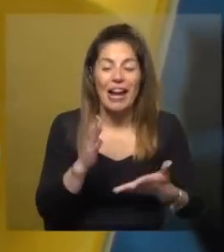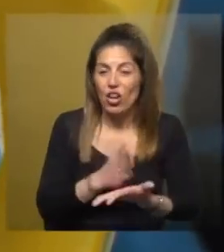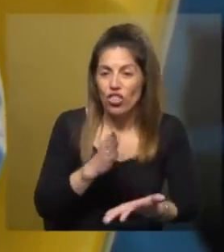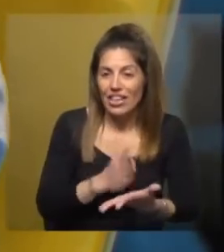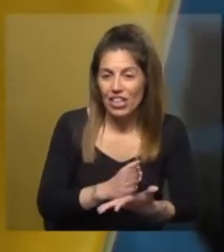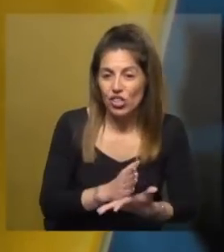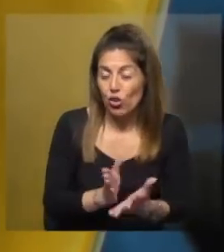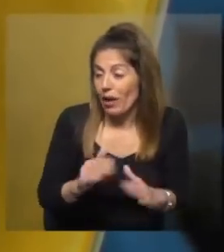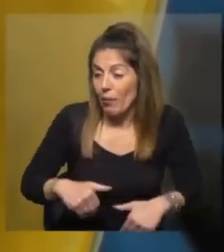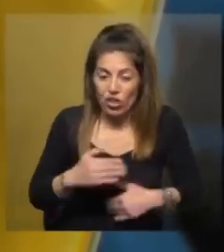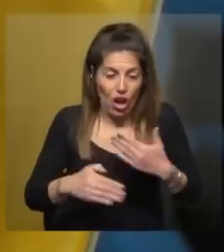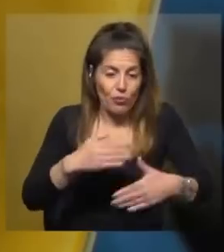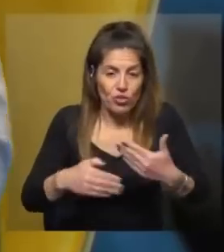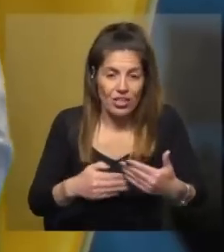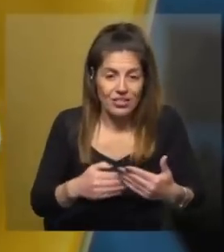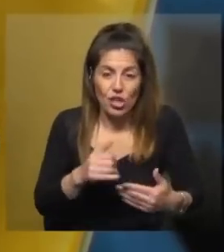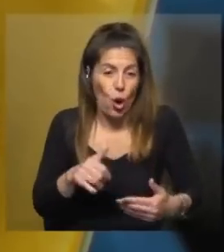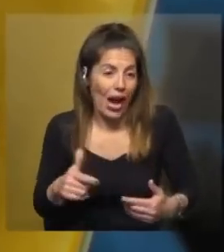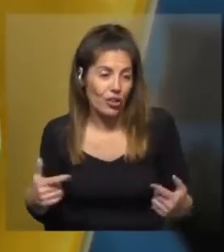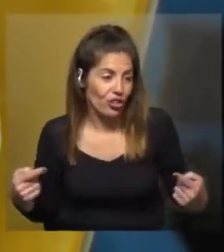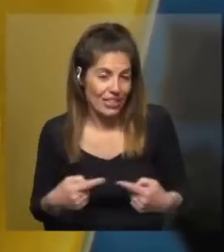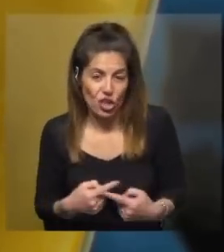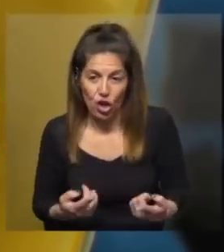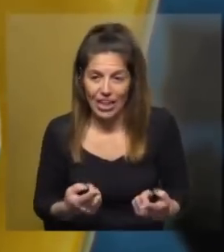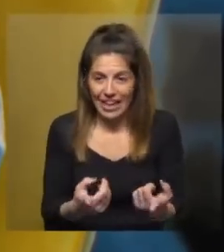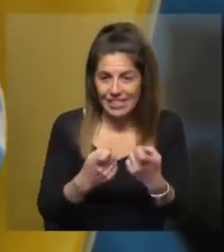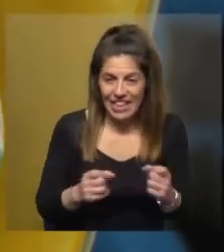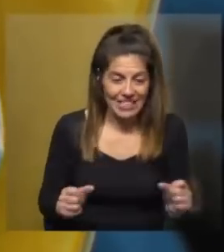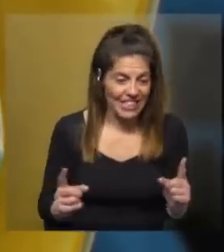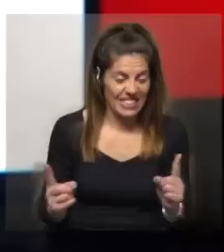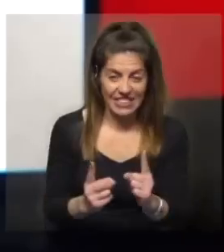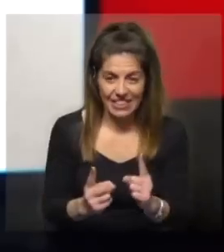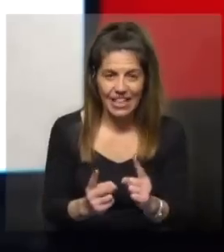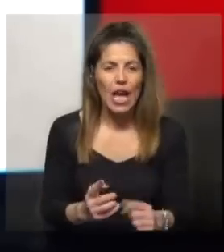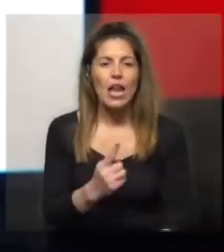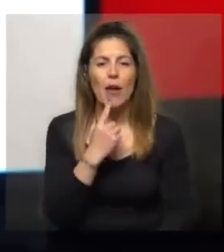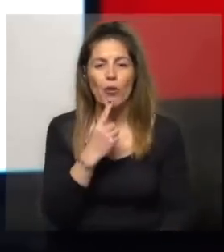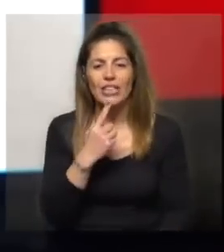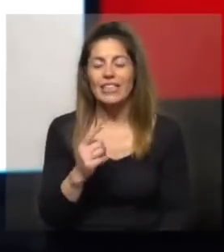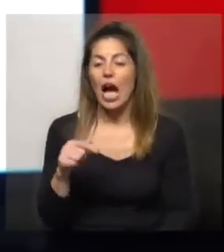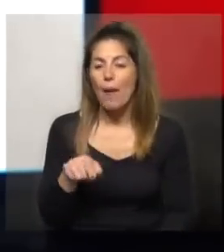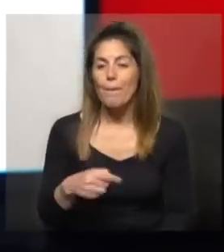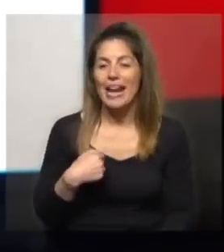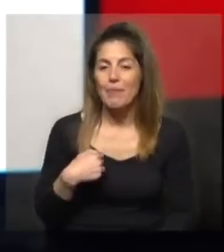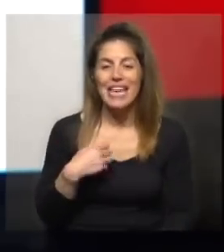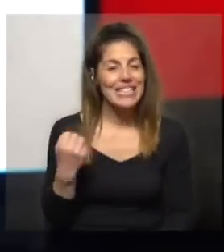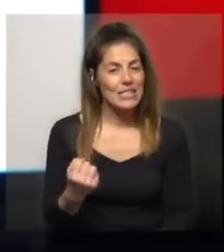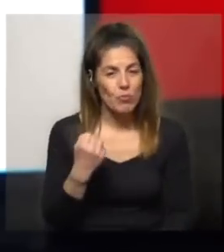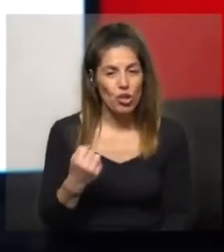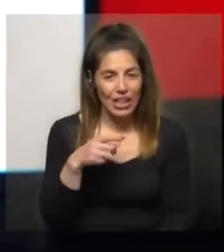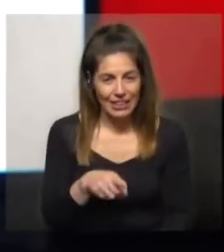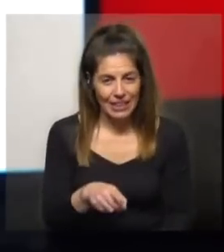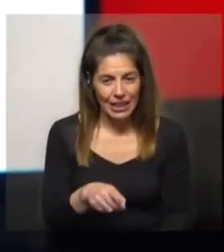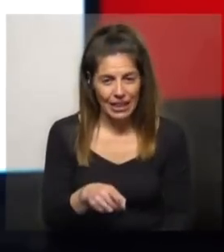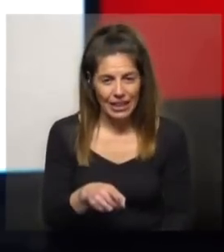derechos no hubiésemos avanzado si no existieran las contradicciones la necesidad de hacer síntesis y la política para mí juega mucho ahí no En en